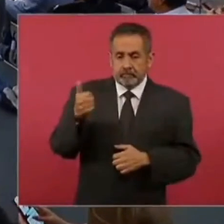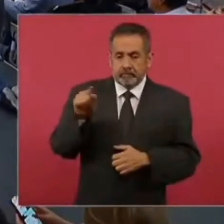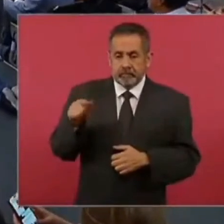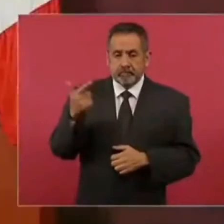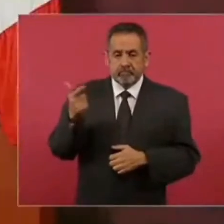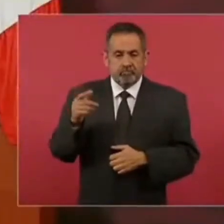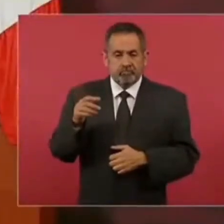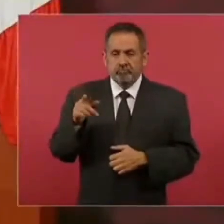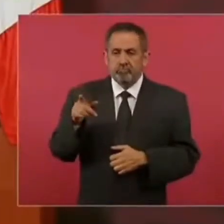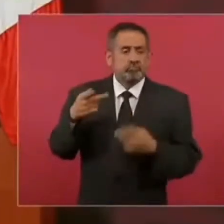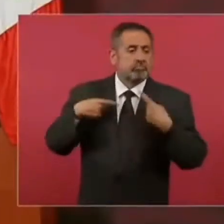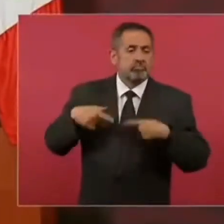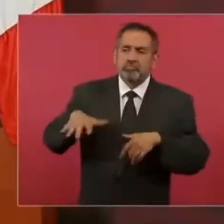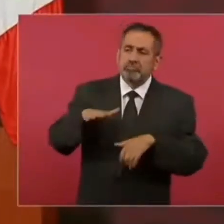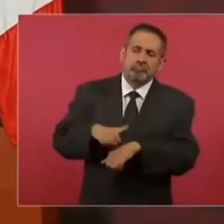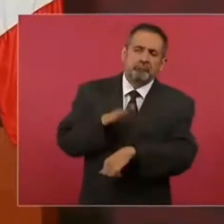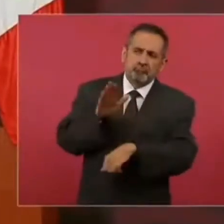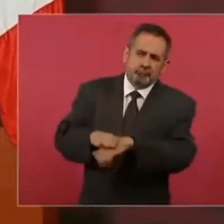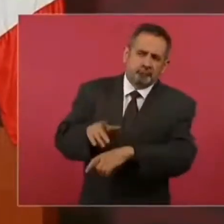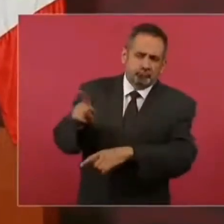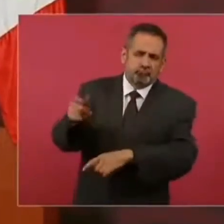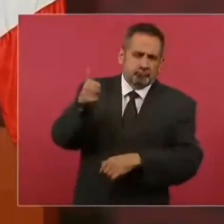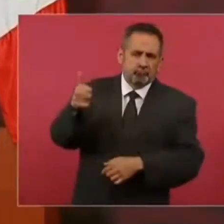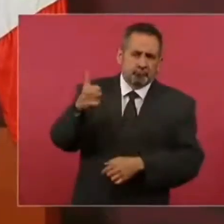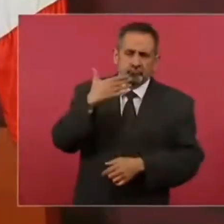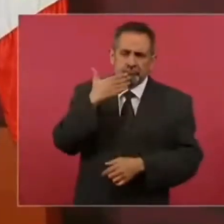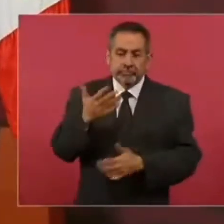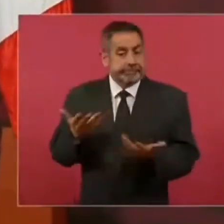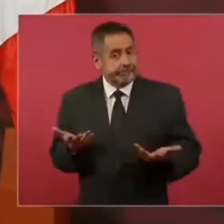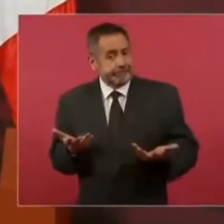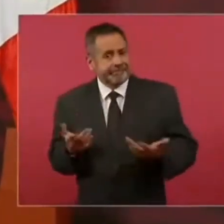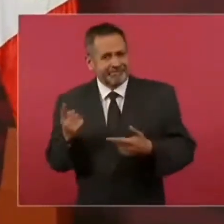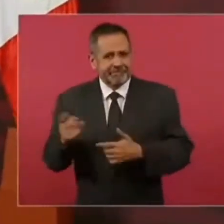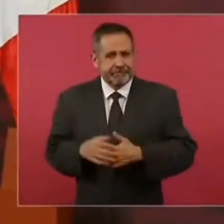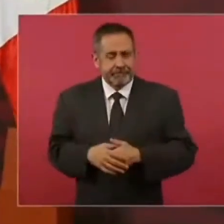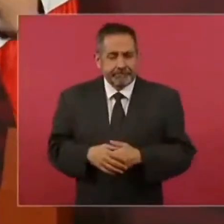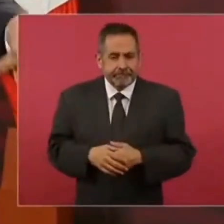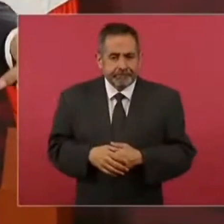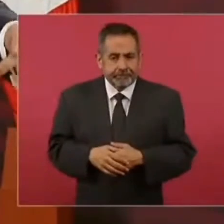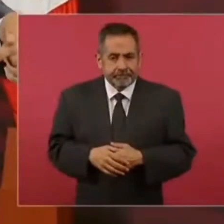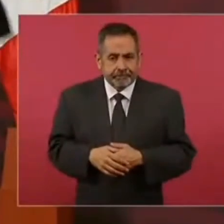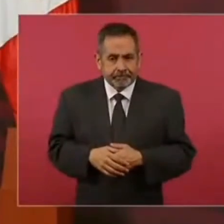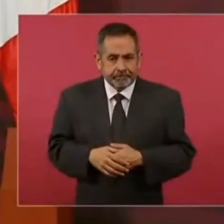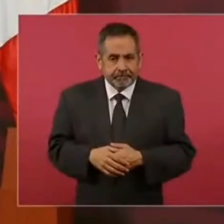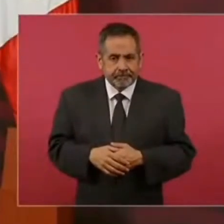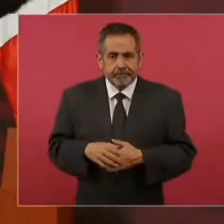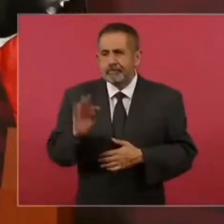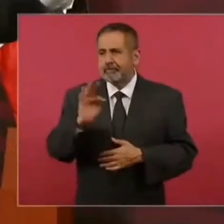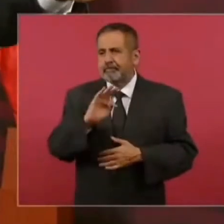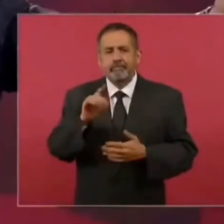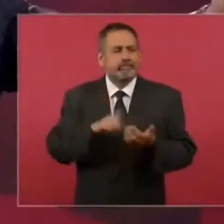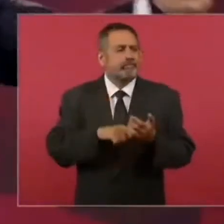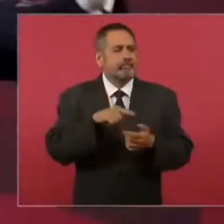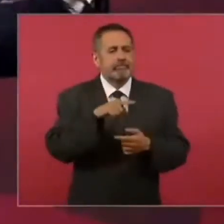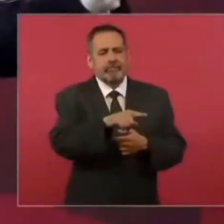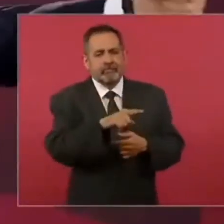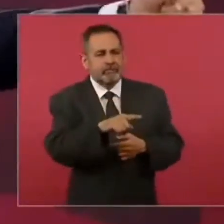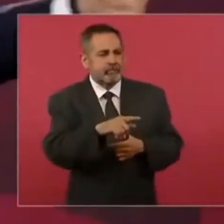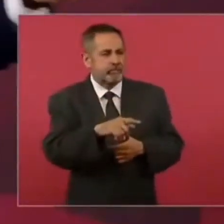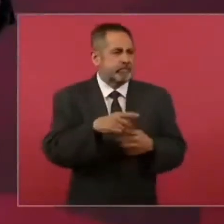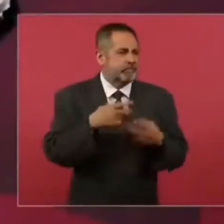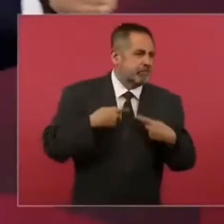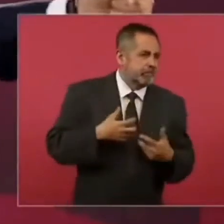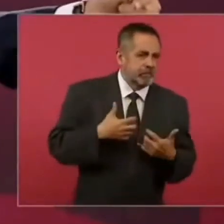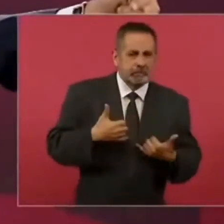76.7 de aprobación. Entonces, por esto, no vaya a llegar un joven